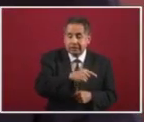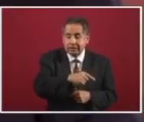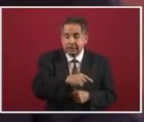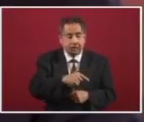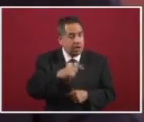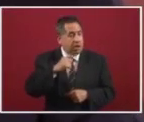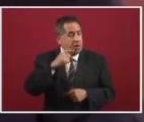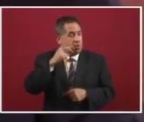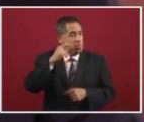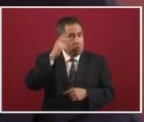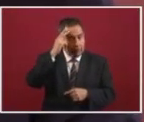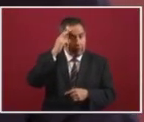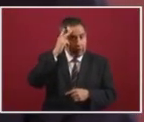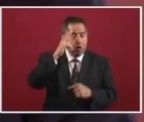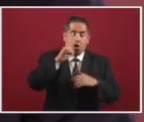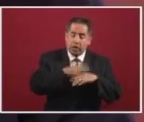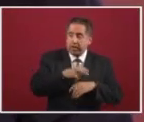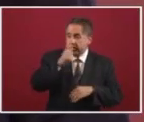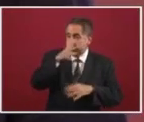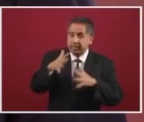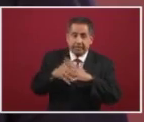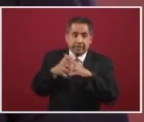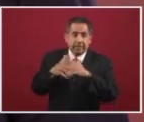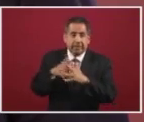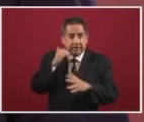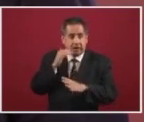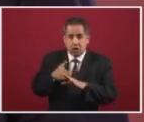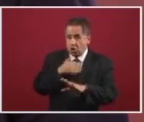se levanta en armas Porfirio Díaz